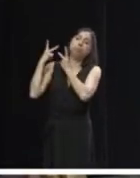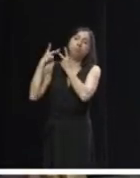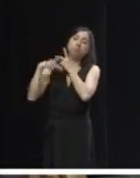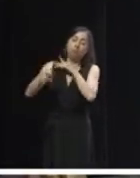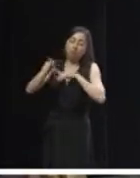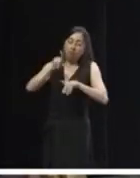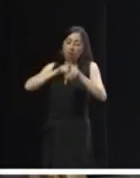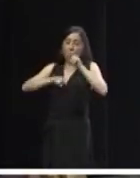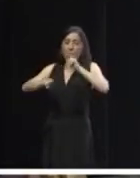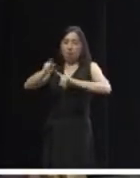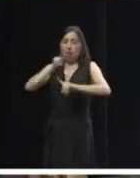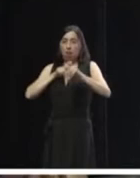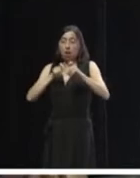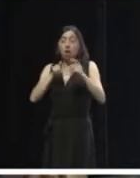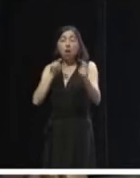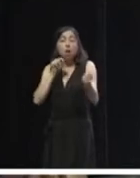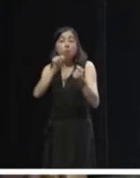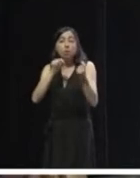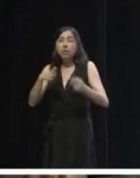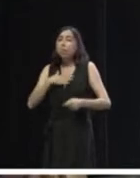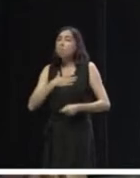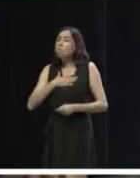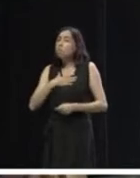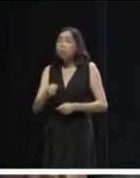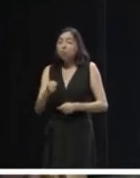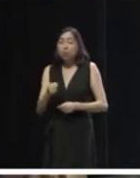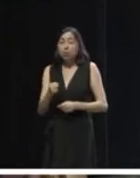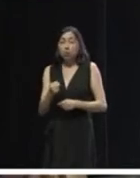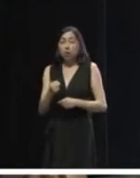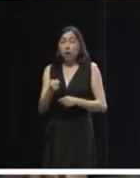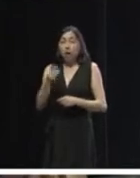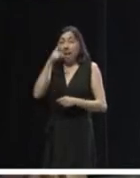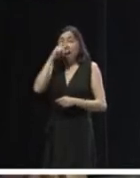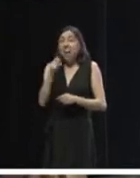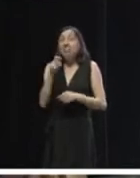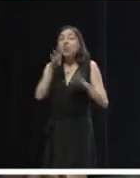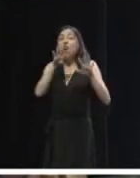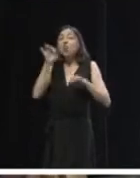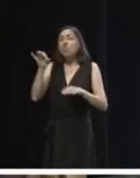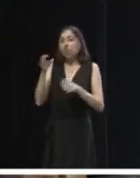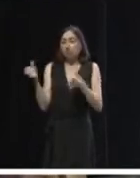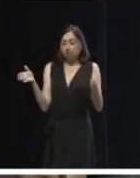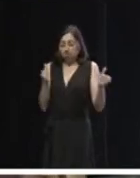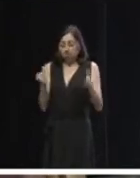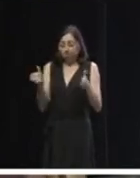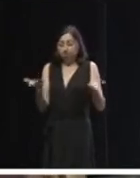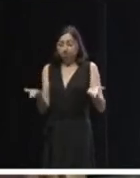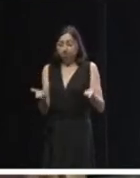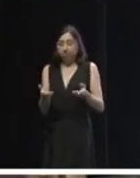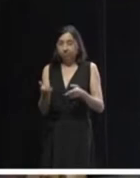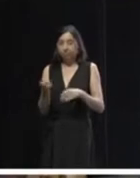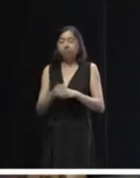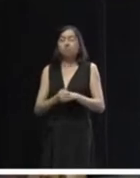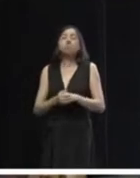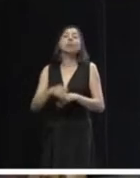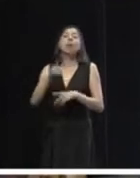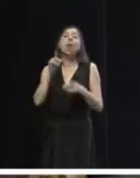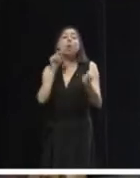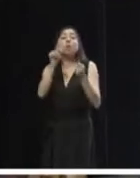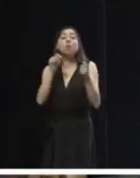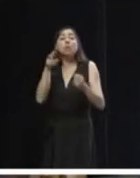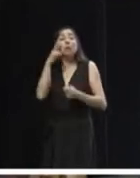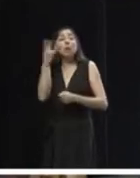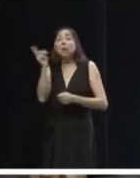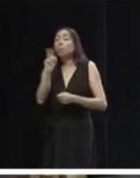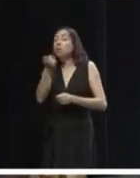un debate propio de los años 90. Es un debate que no mira a la